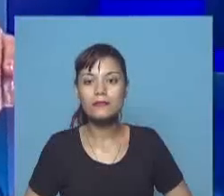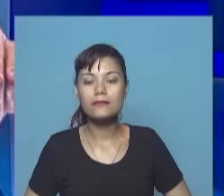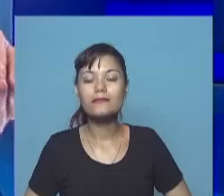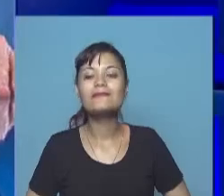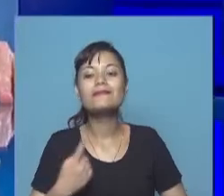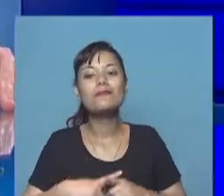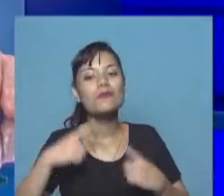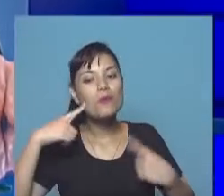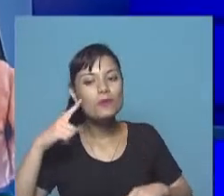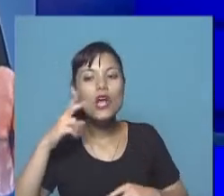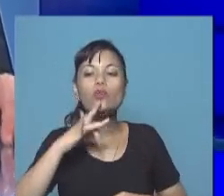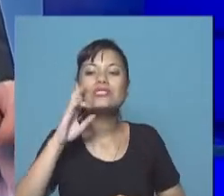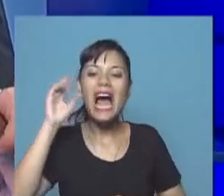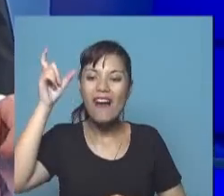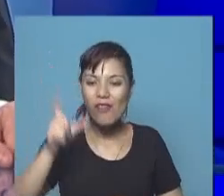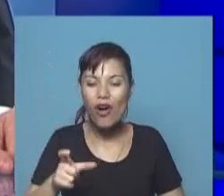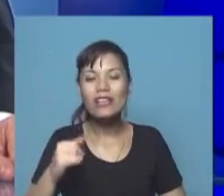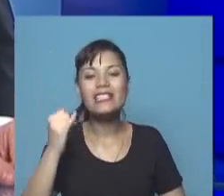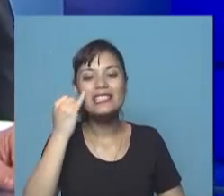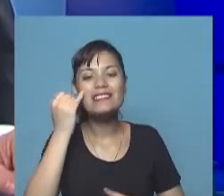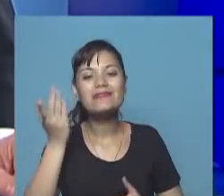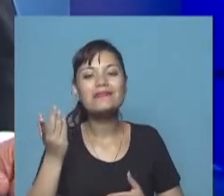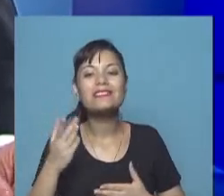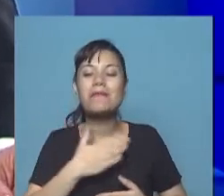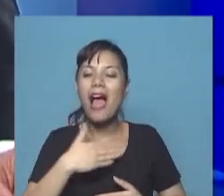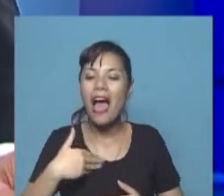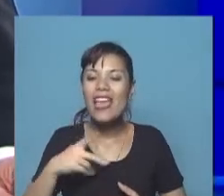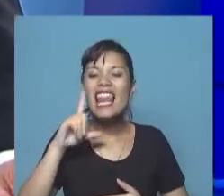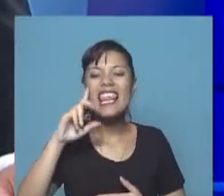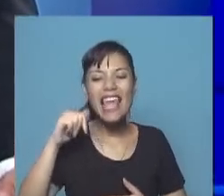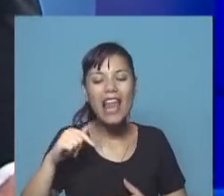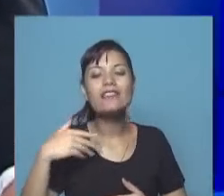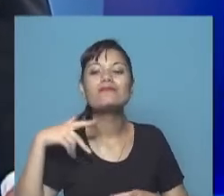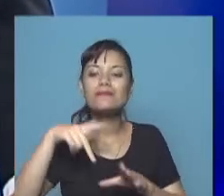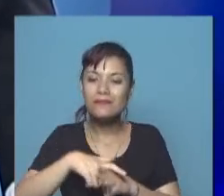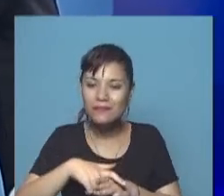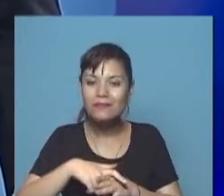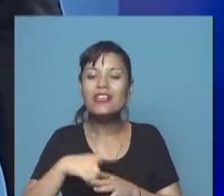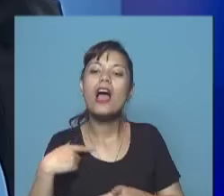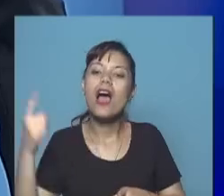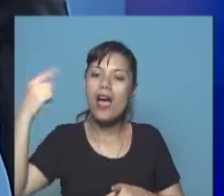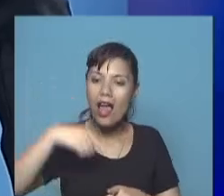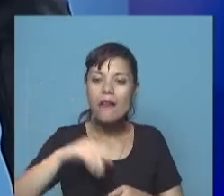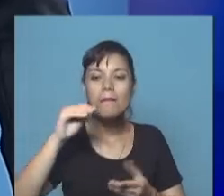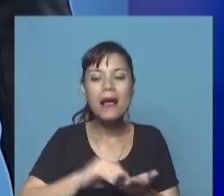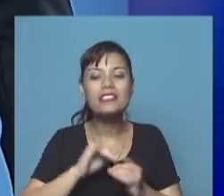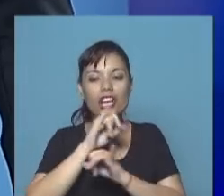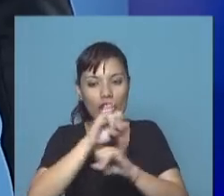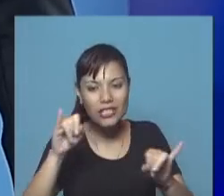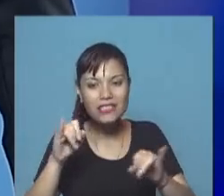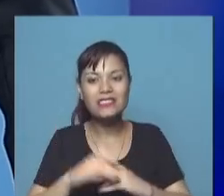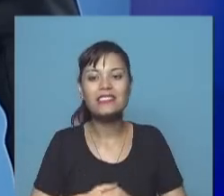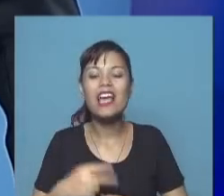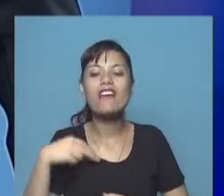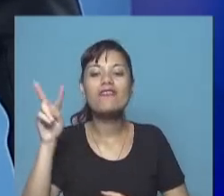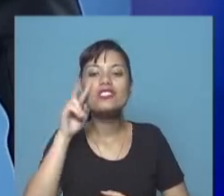Inspirados por la música de Gustavo Cerati y por la calidez de su madre, Lilian Clark, vamos a la pausa y ya volvemos con más noticias.